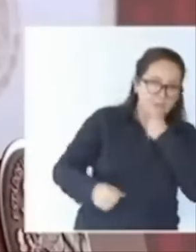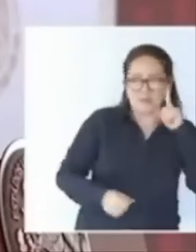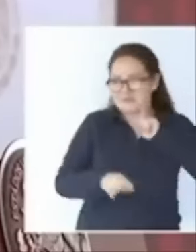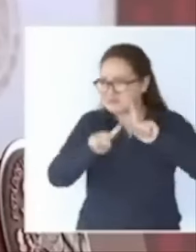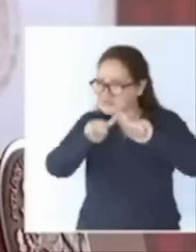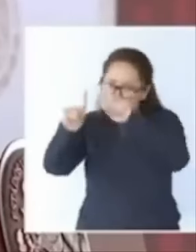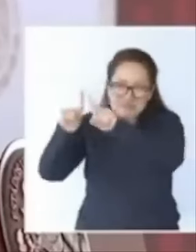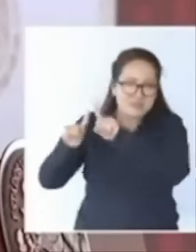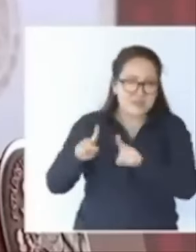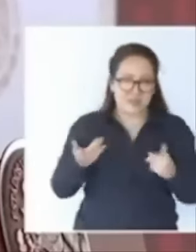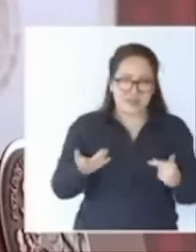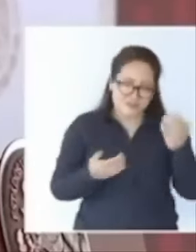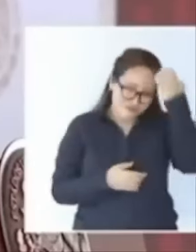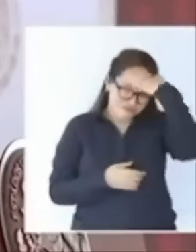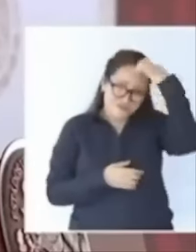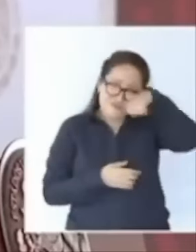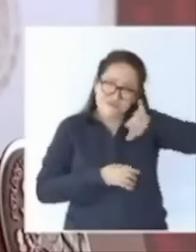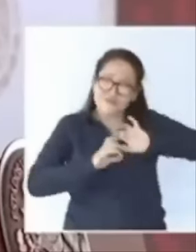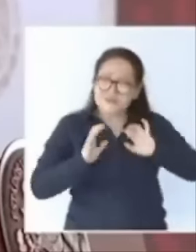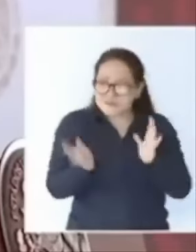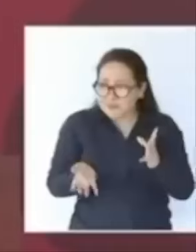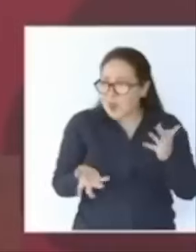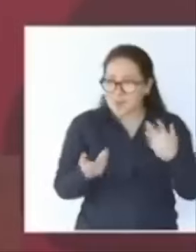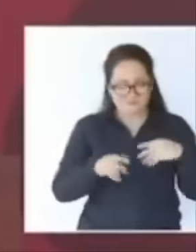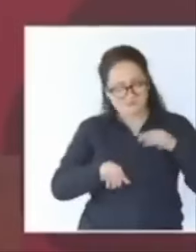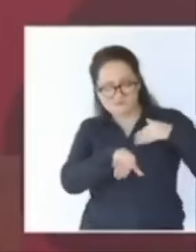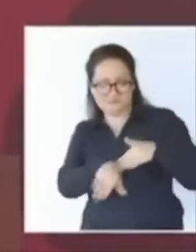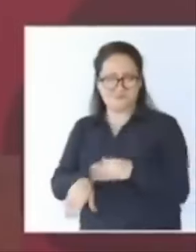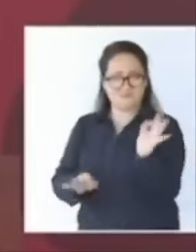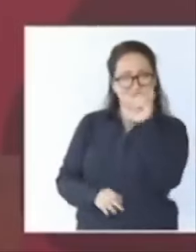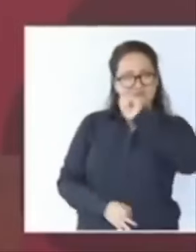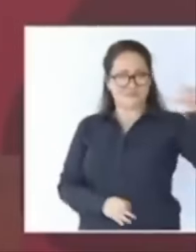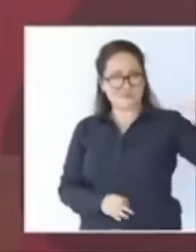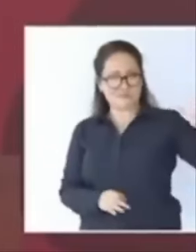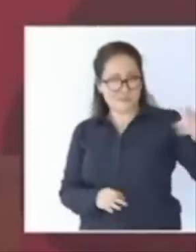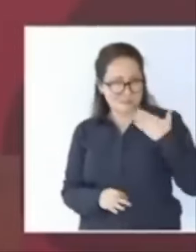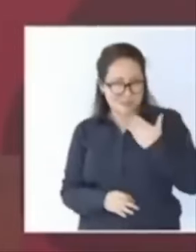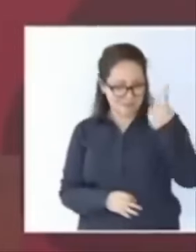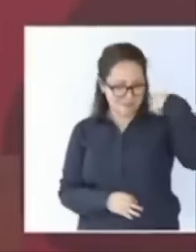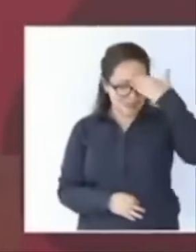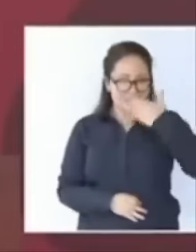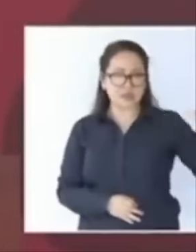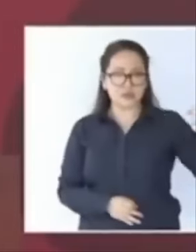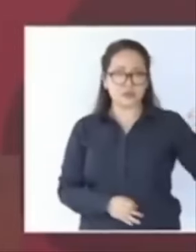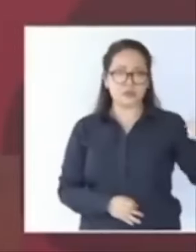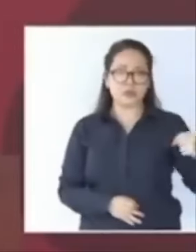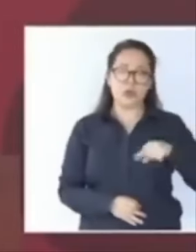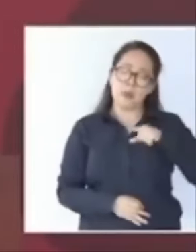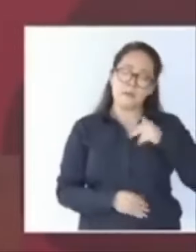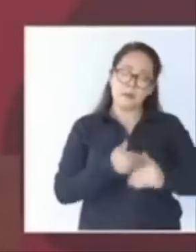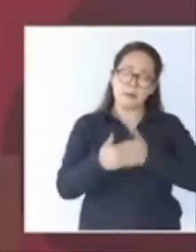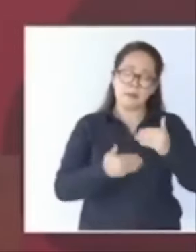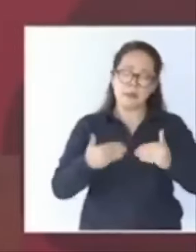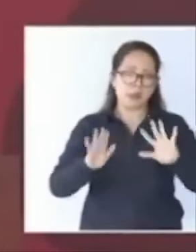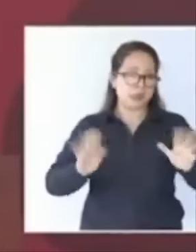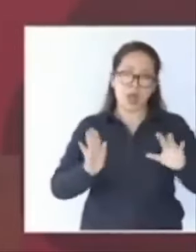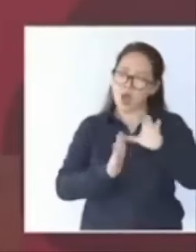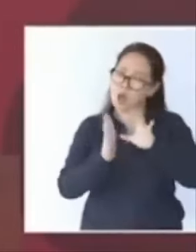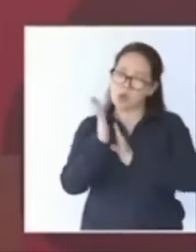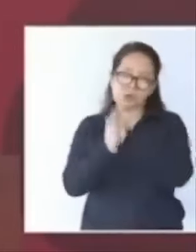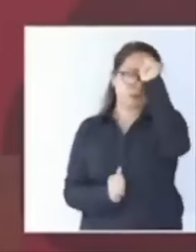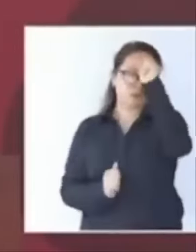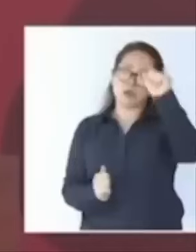con experiencia, disciplina y profesionalismo. Se logró una reforma a la